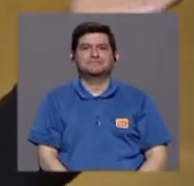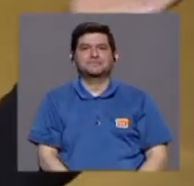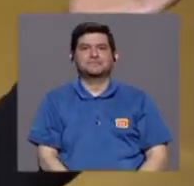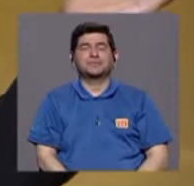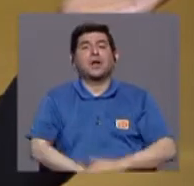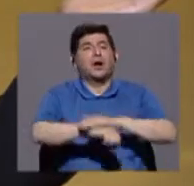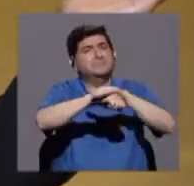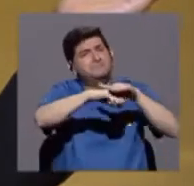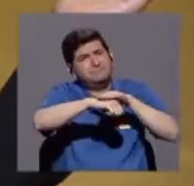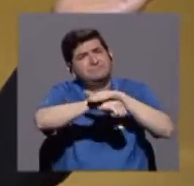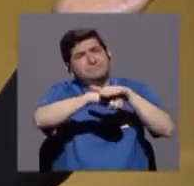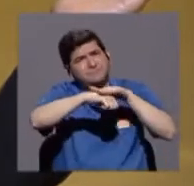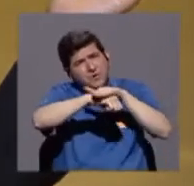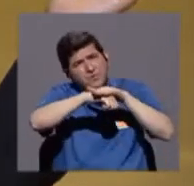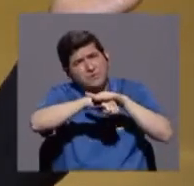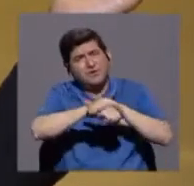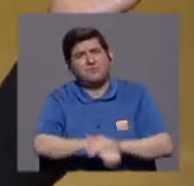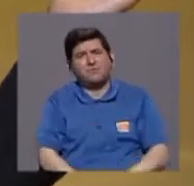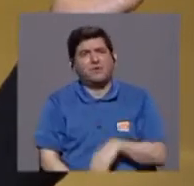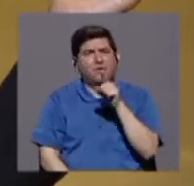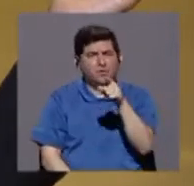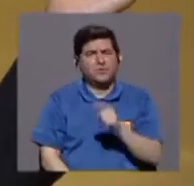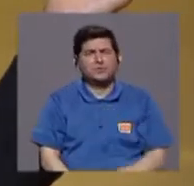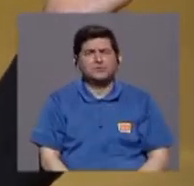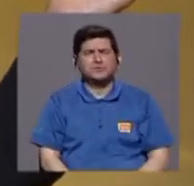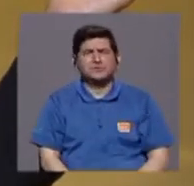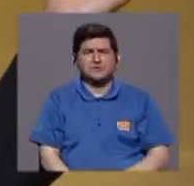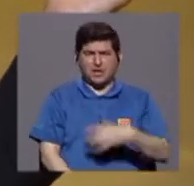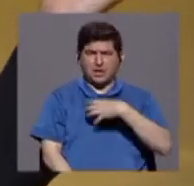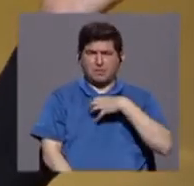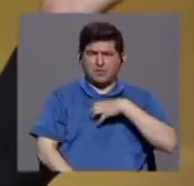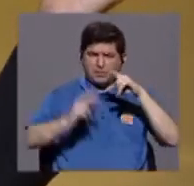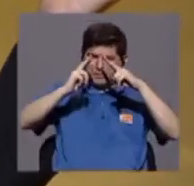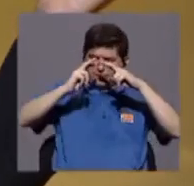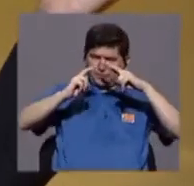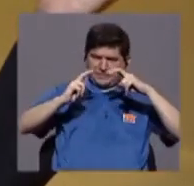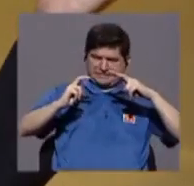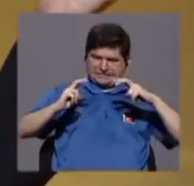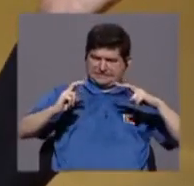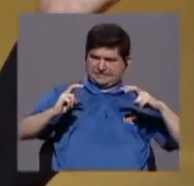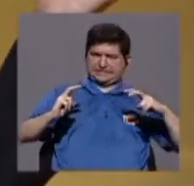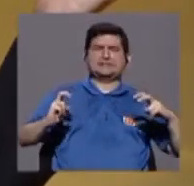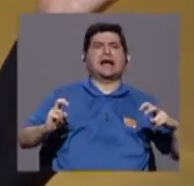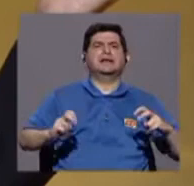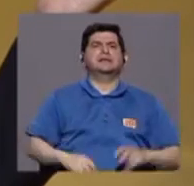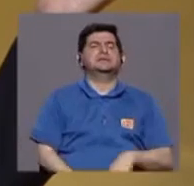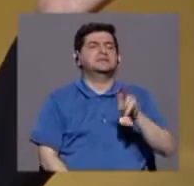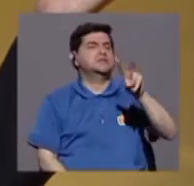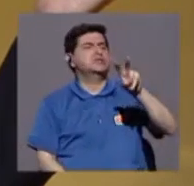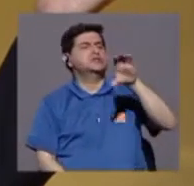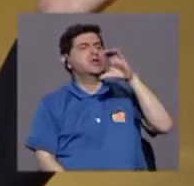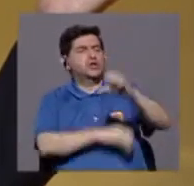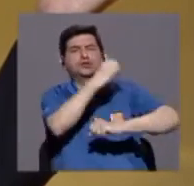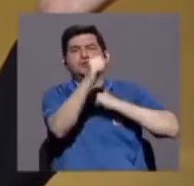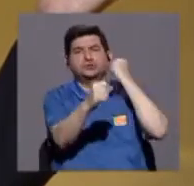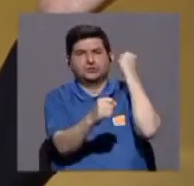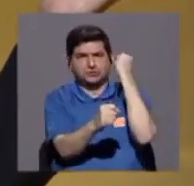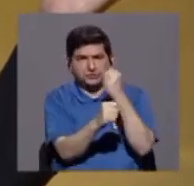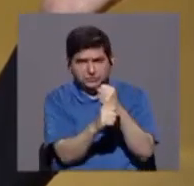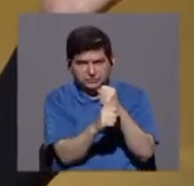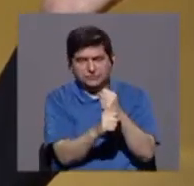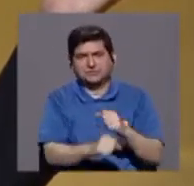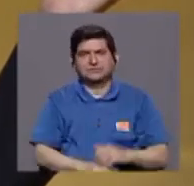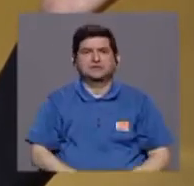por favor, denos su propia lectura de los 200 años